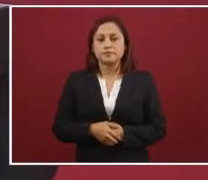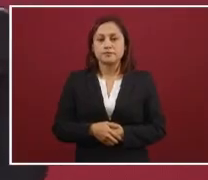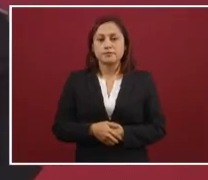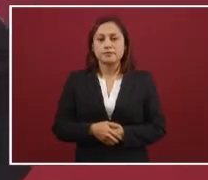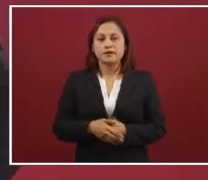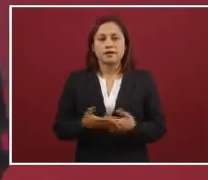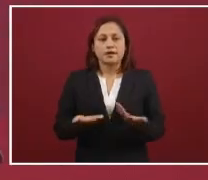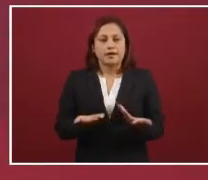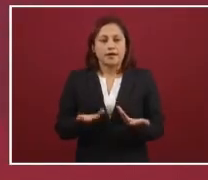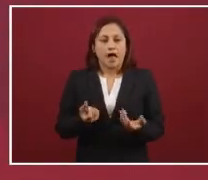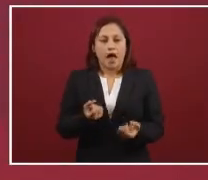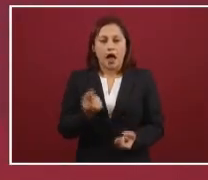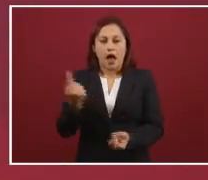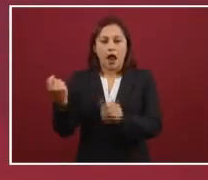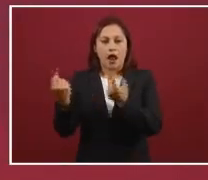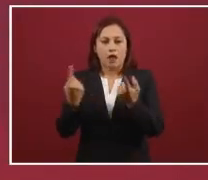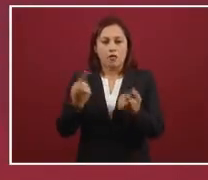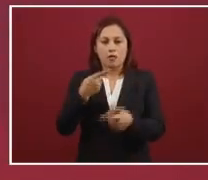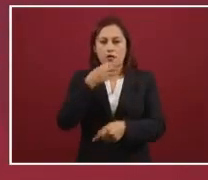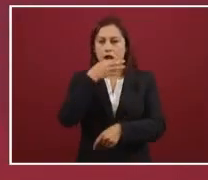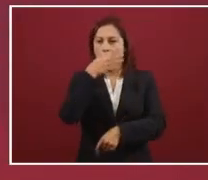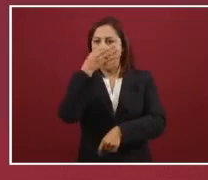diciendo de que